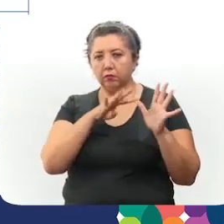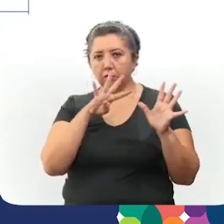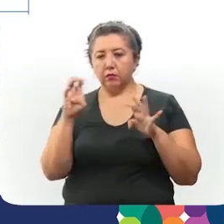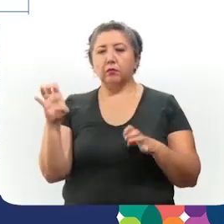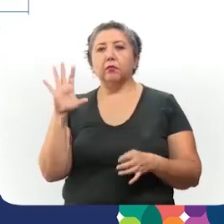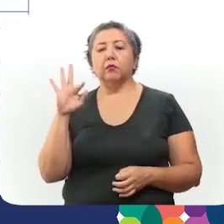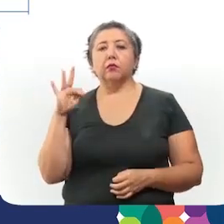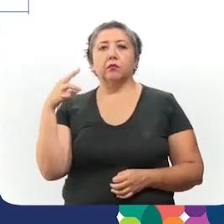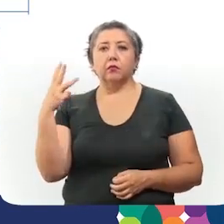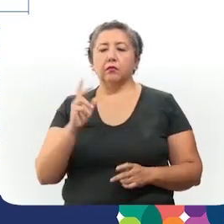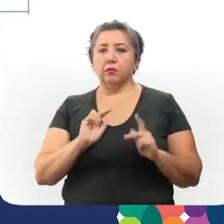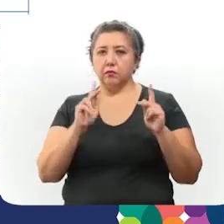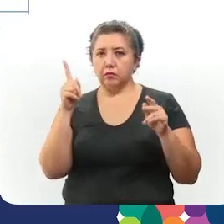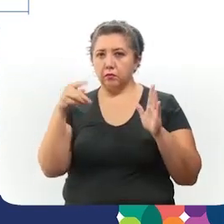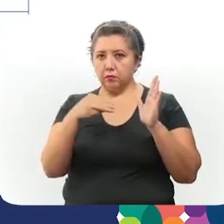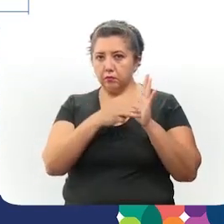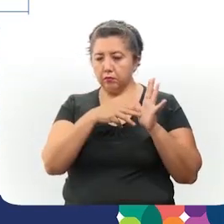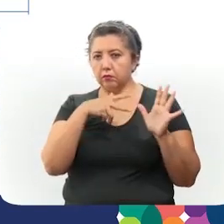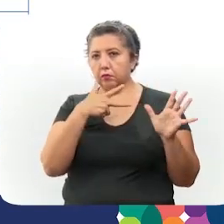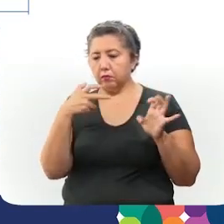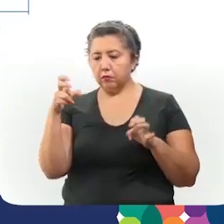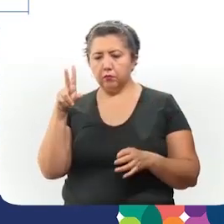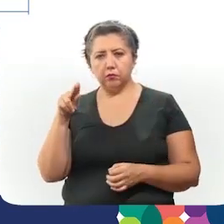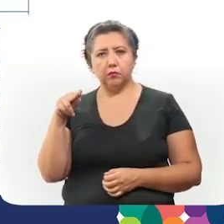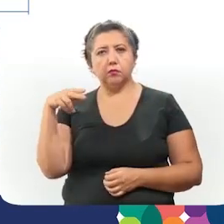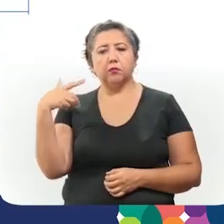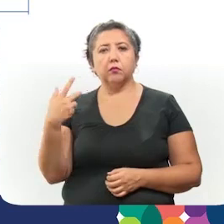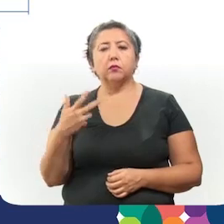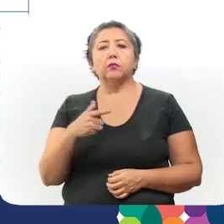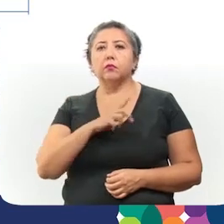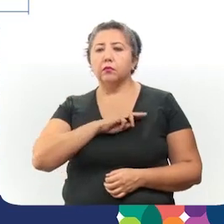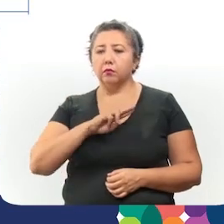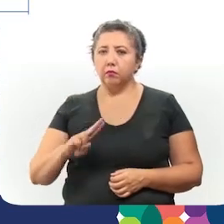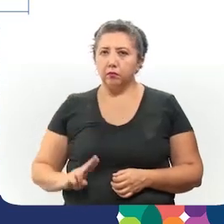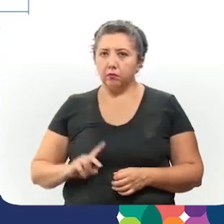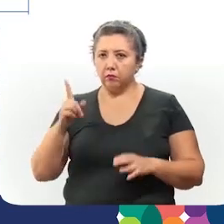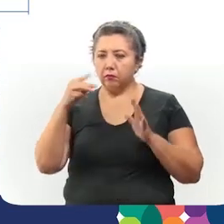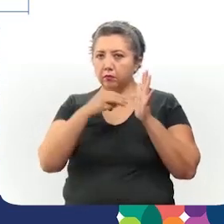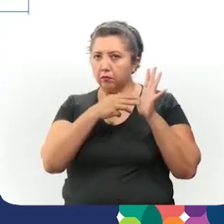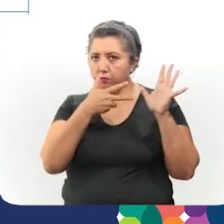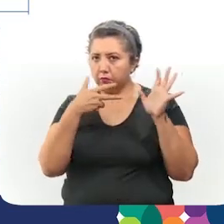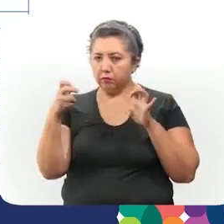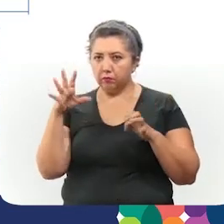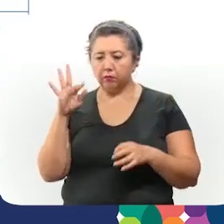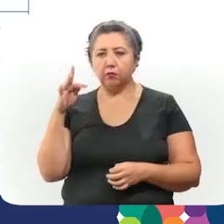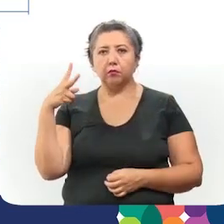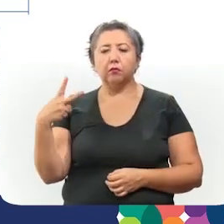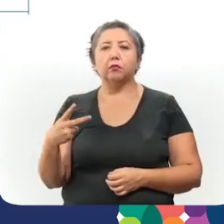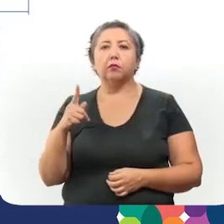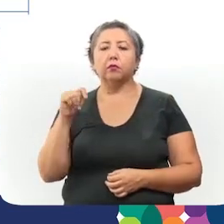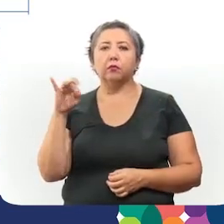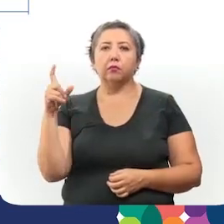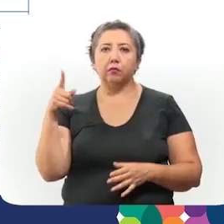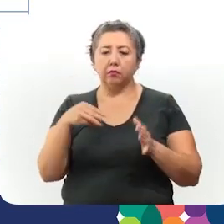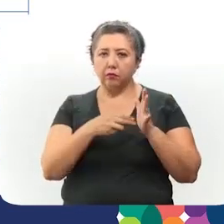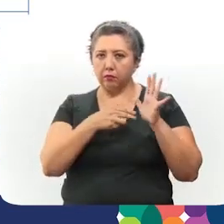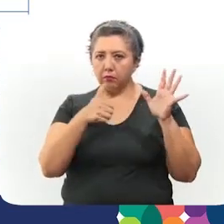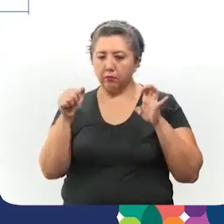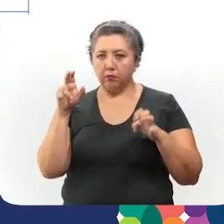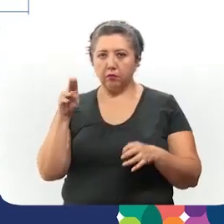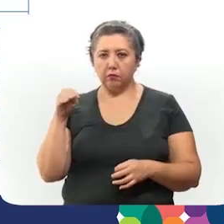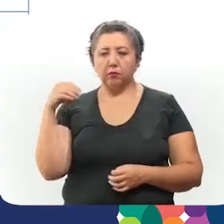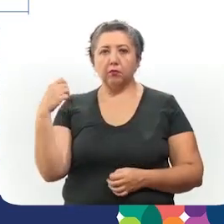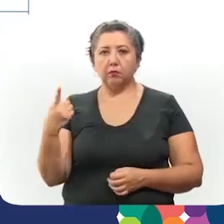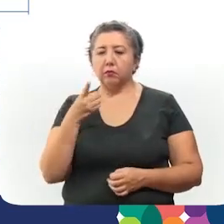1.943, Progreso, 1.887, Umam, 1.842, Ticul, 1.692,